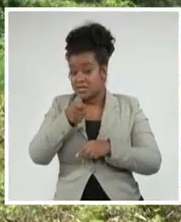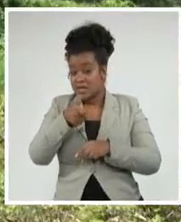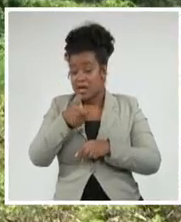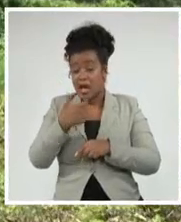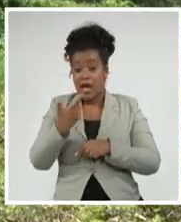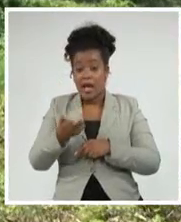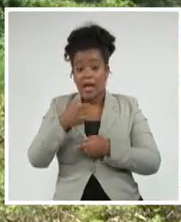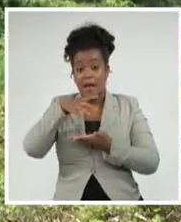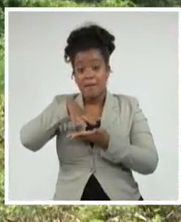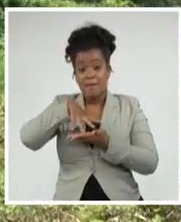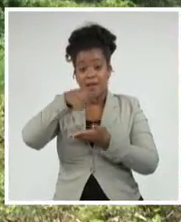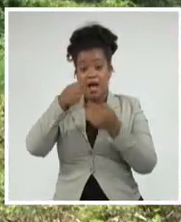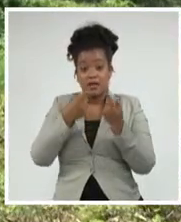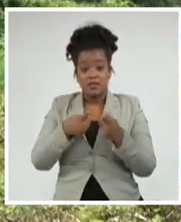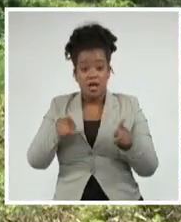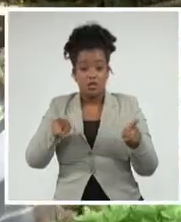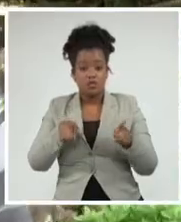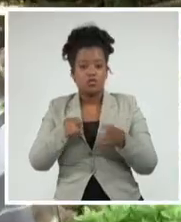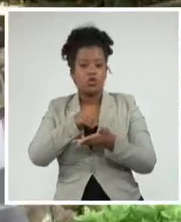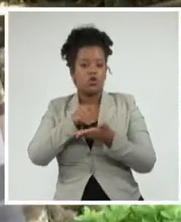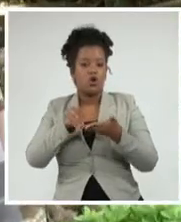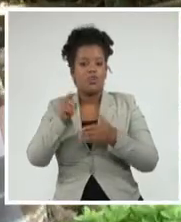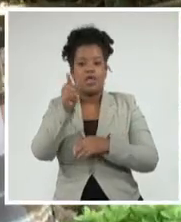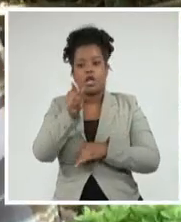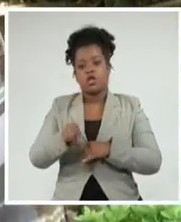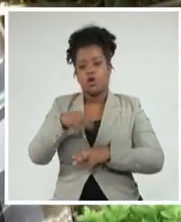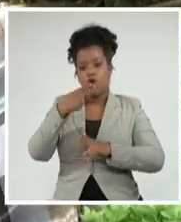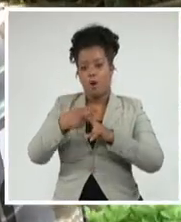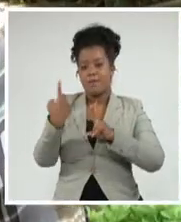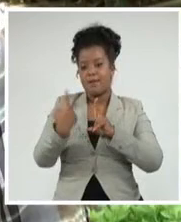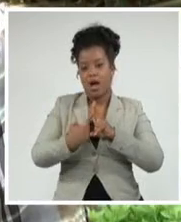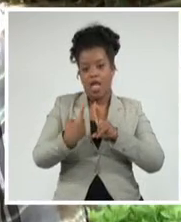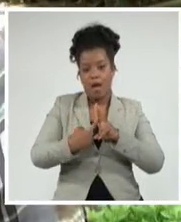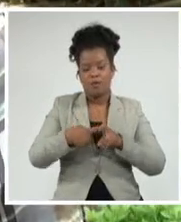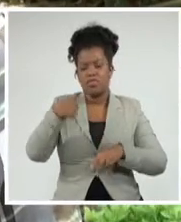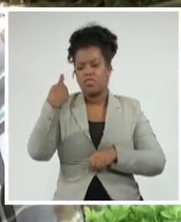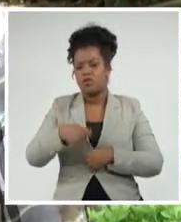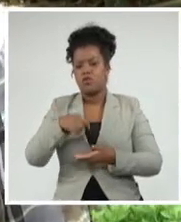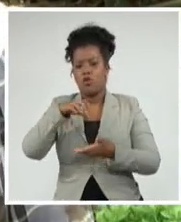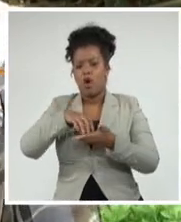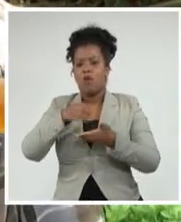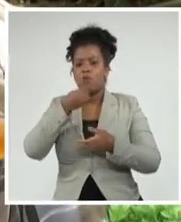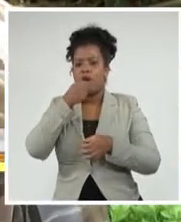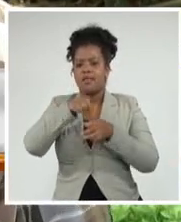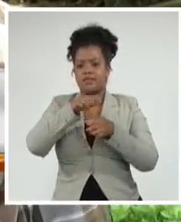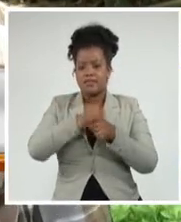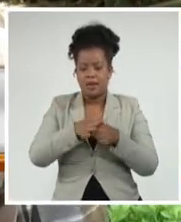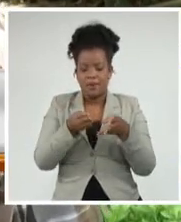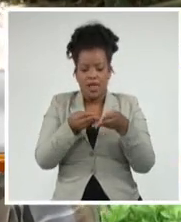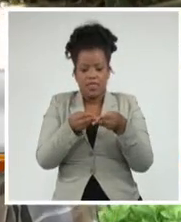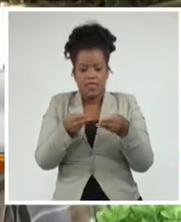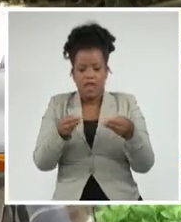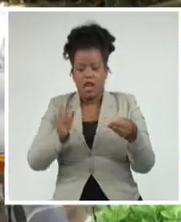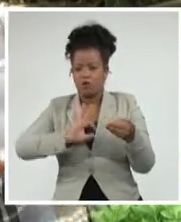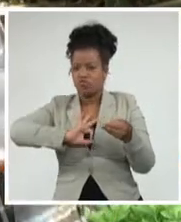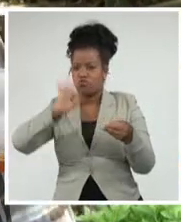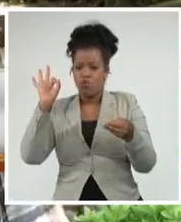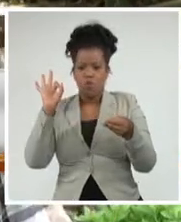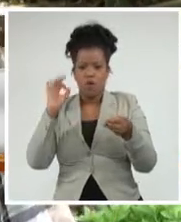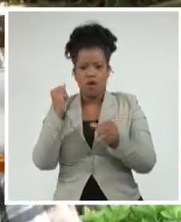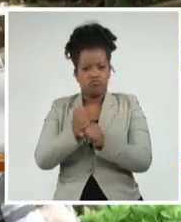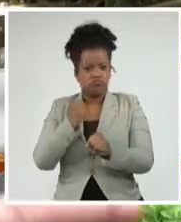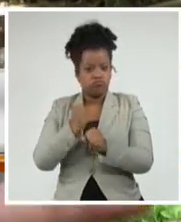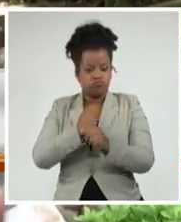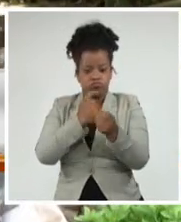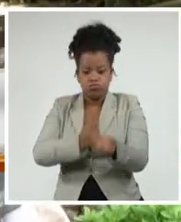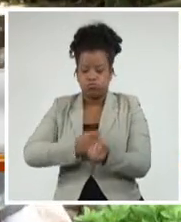del Himno, en Las Vegas del río Bayamo. Decidimos que este era un lugar ideal para sembrar porque es un suelo virgen que nunca se ha explotado, pero además